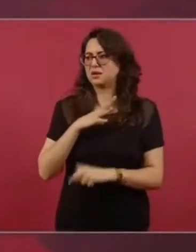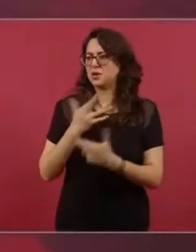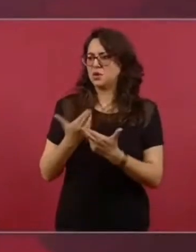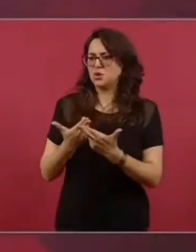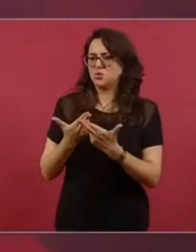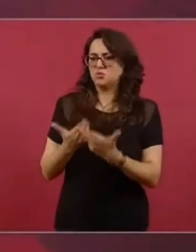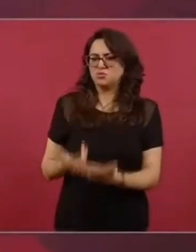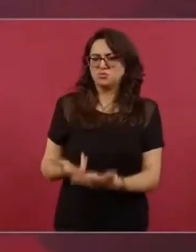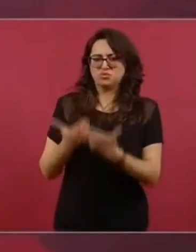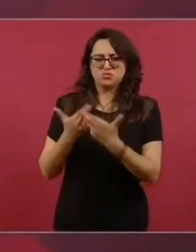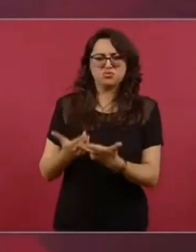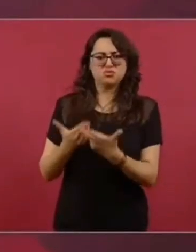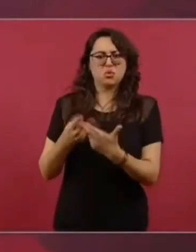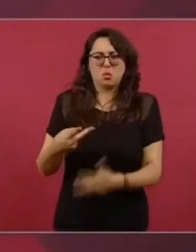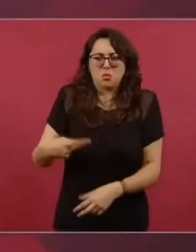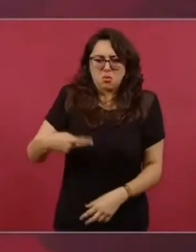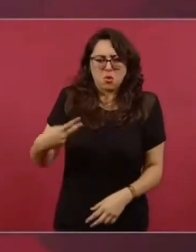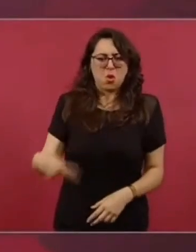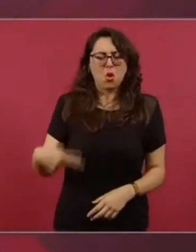nativo.